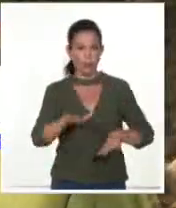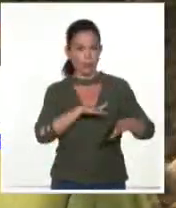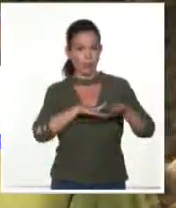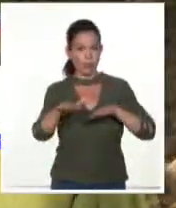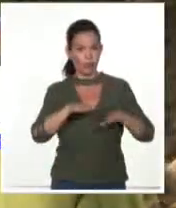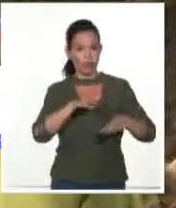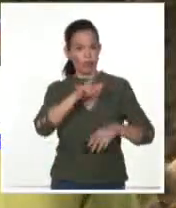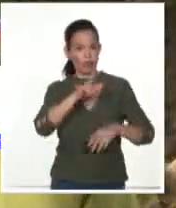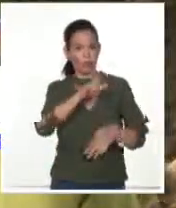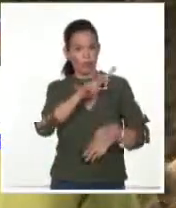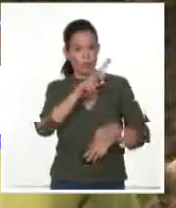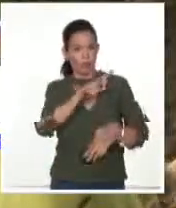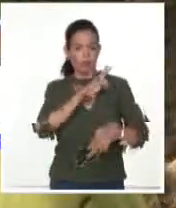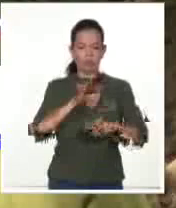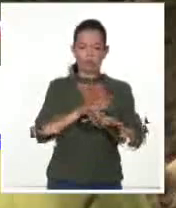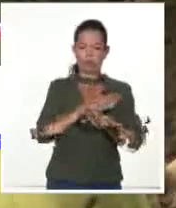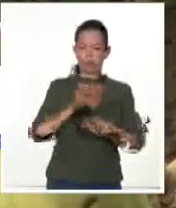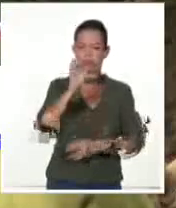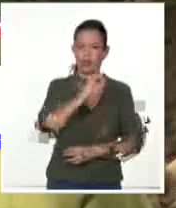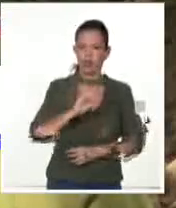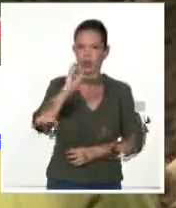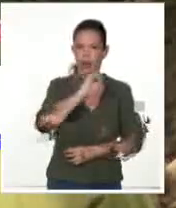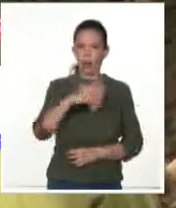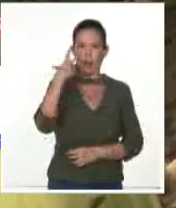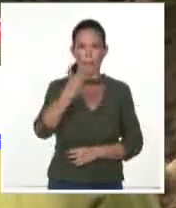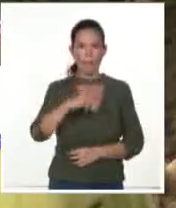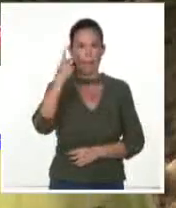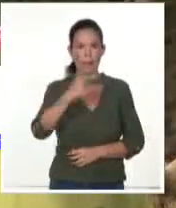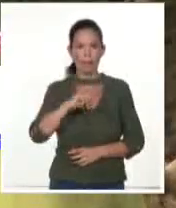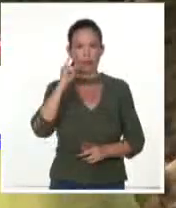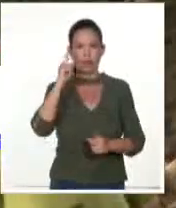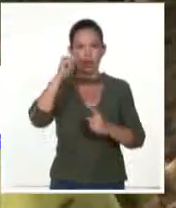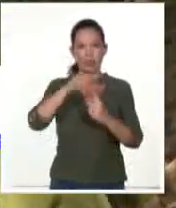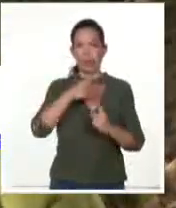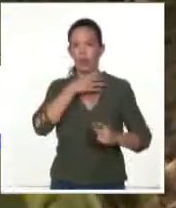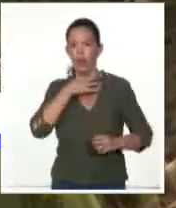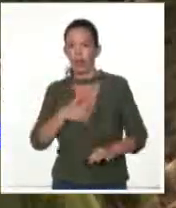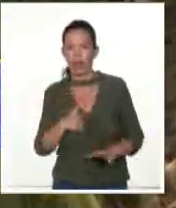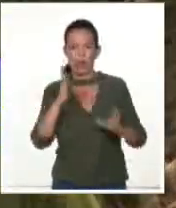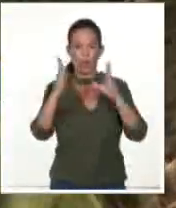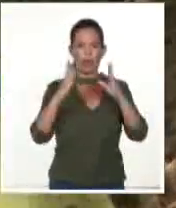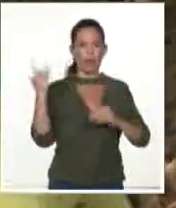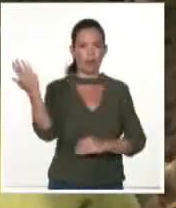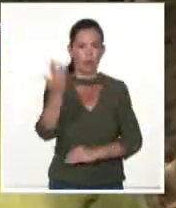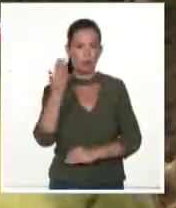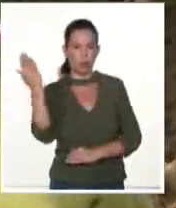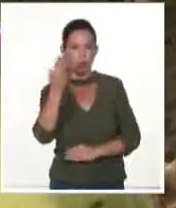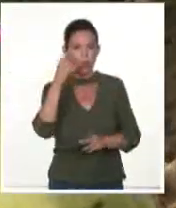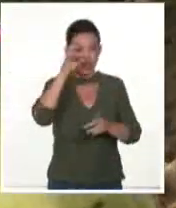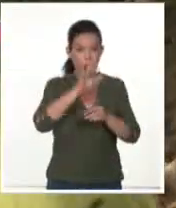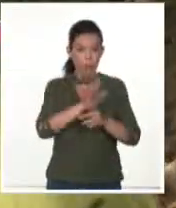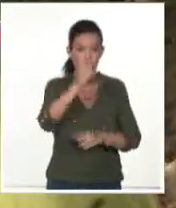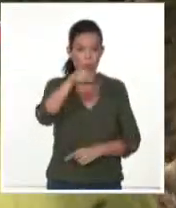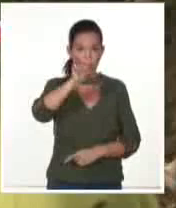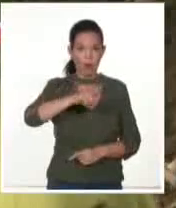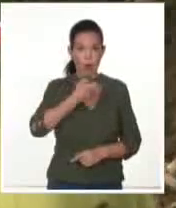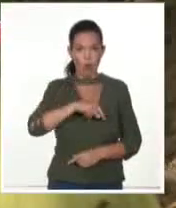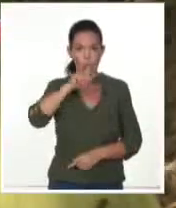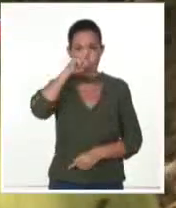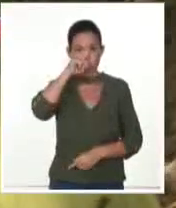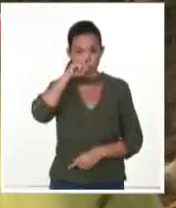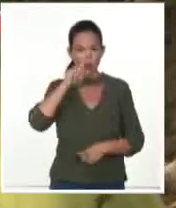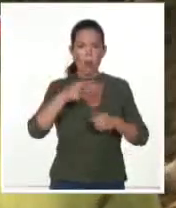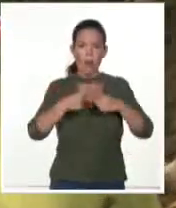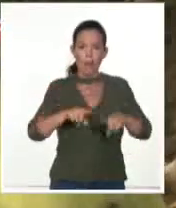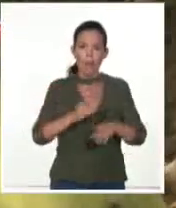con un grupo importante de actividades prácticas que crean condiciones para enfrentar una temporada ciclónica que comienza el 1 de junio en mejores